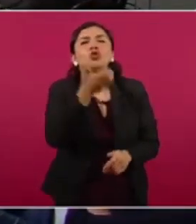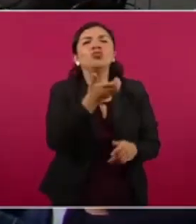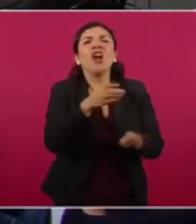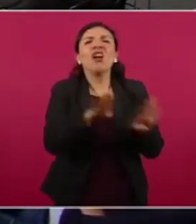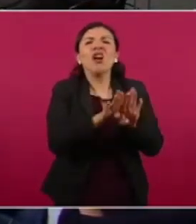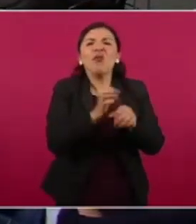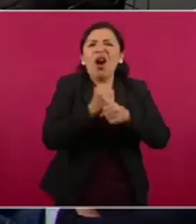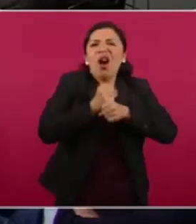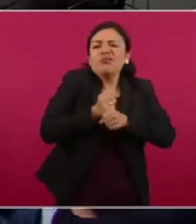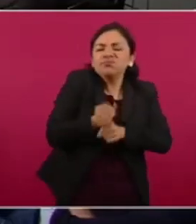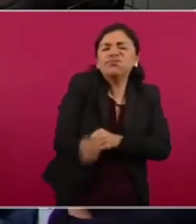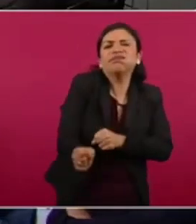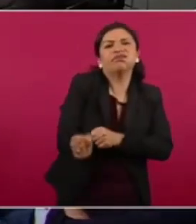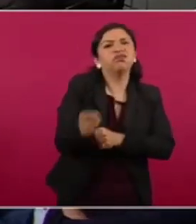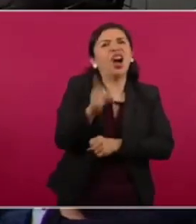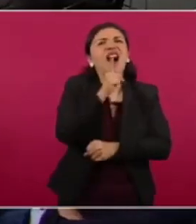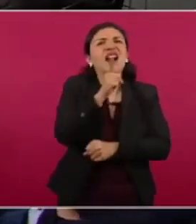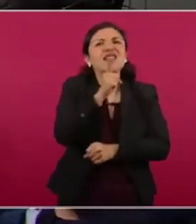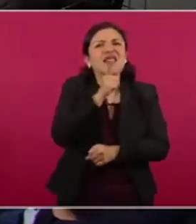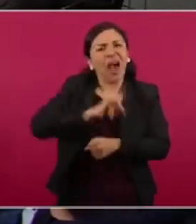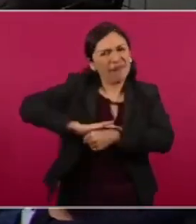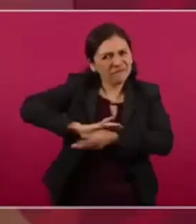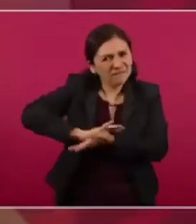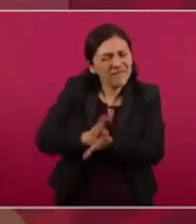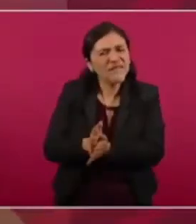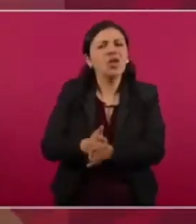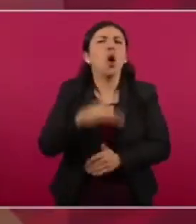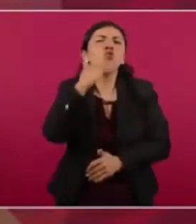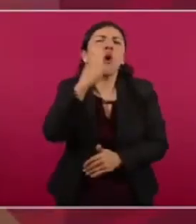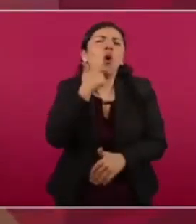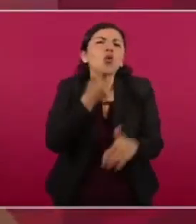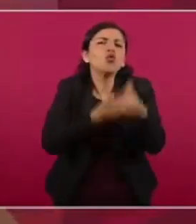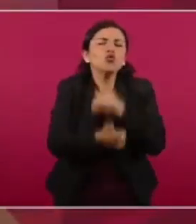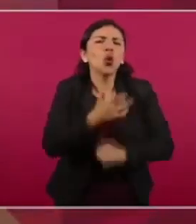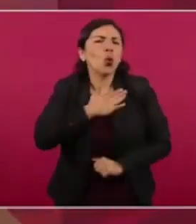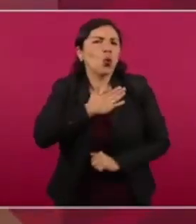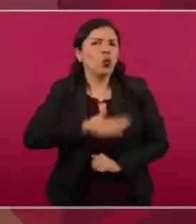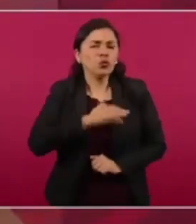opresor, desde luego corrupto, injusto,